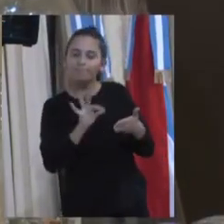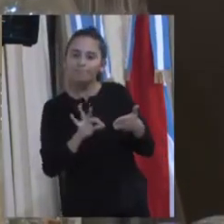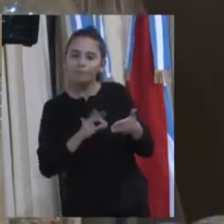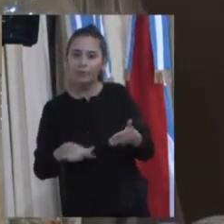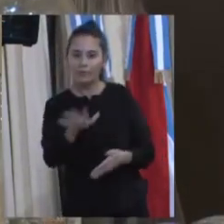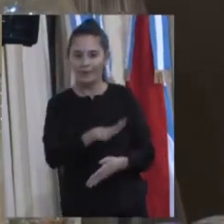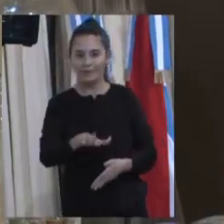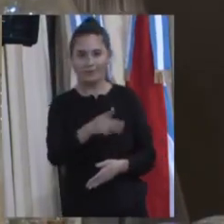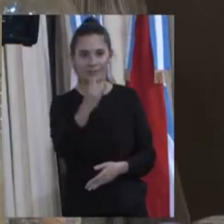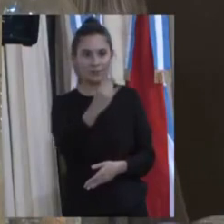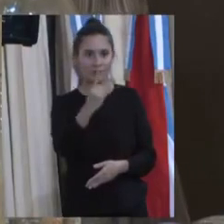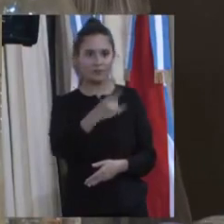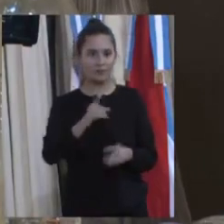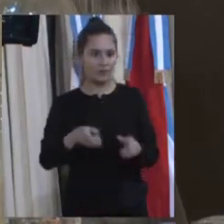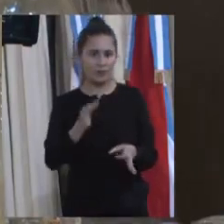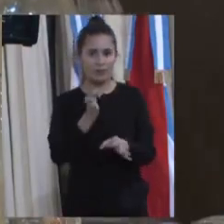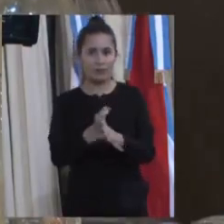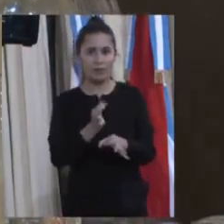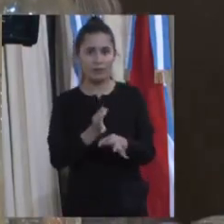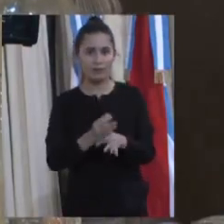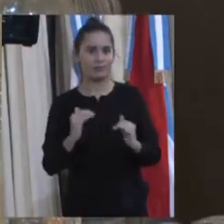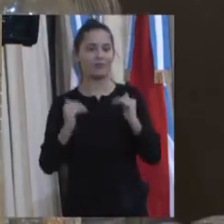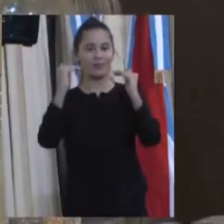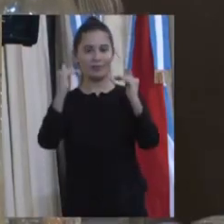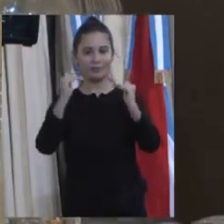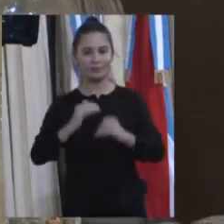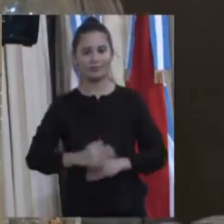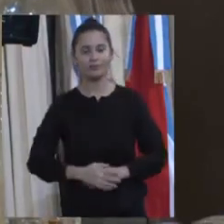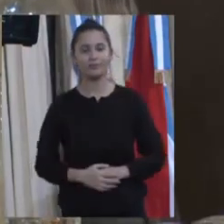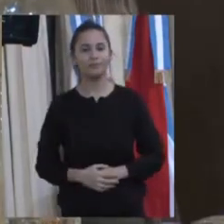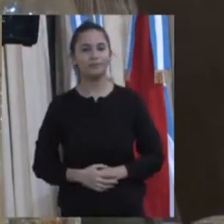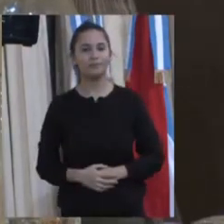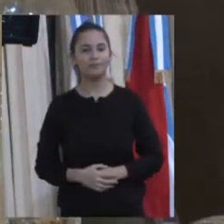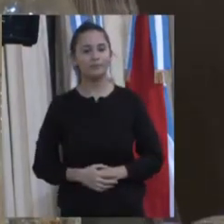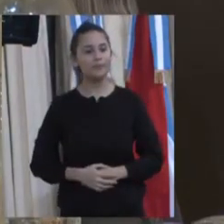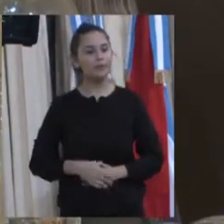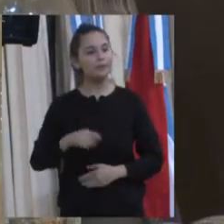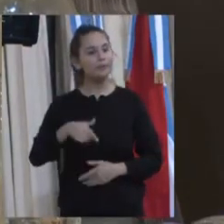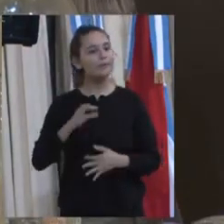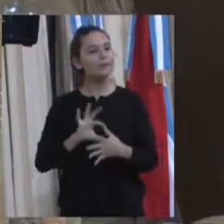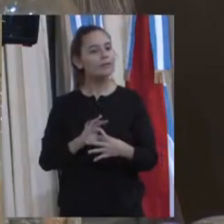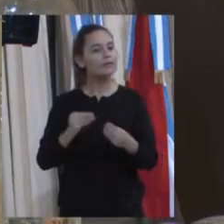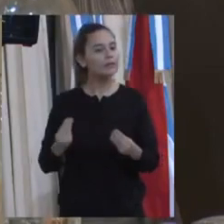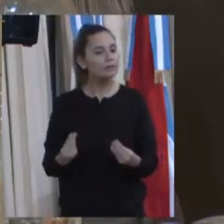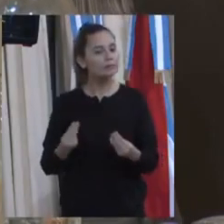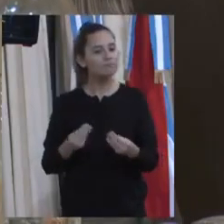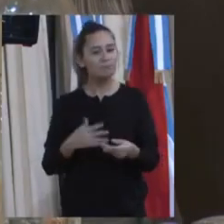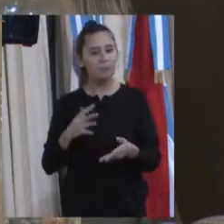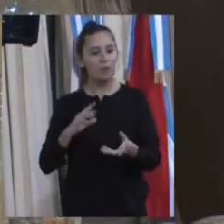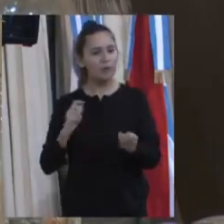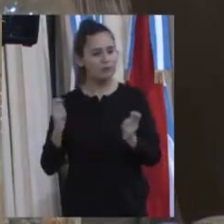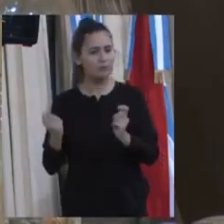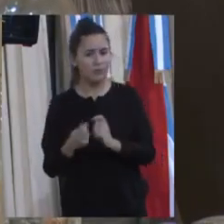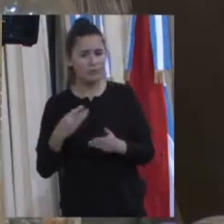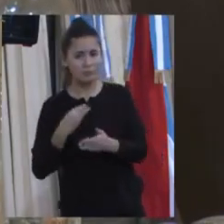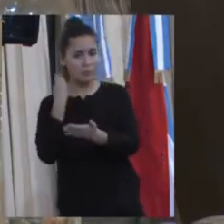espacio universitario y de la educación superior, que a su vez eso viene de la mano de la emergencia de nuevos